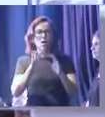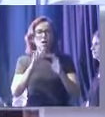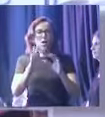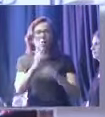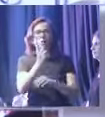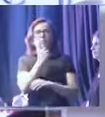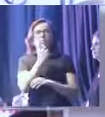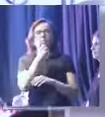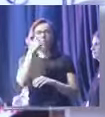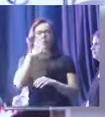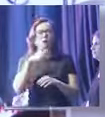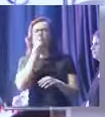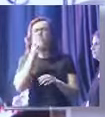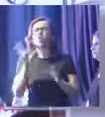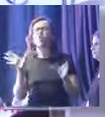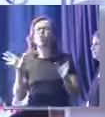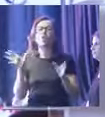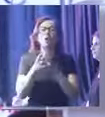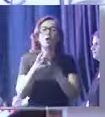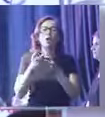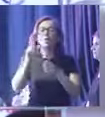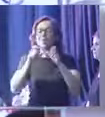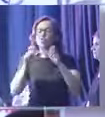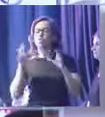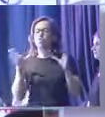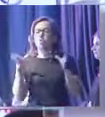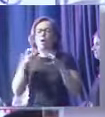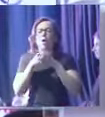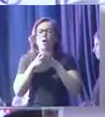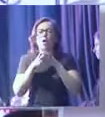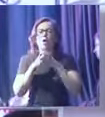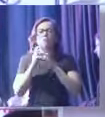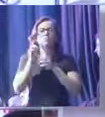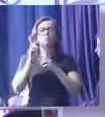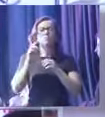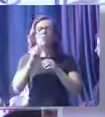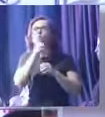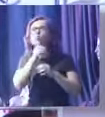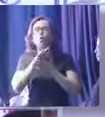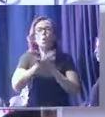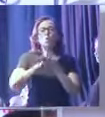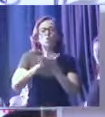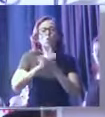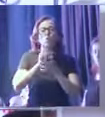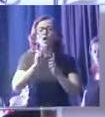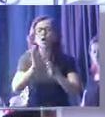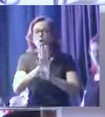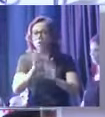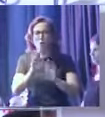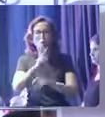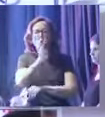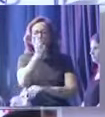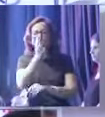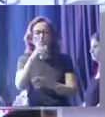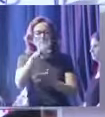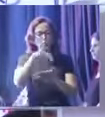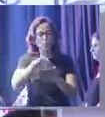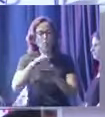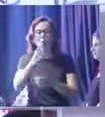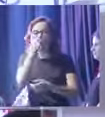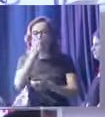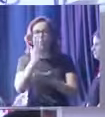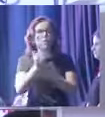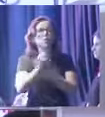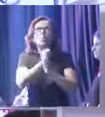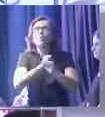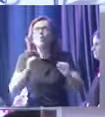a buscar juntar todos los recursos y resolver desde arriba. Una ciudad, un departamento, no se puede construir,